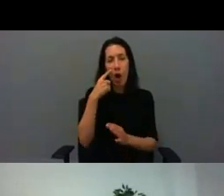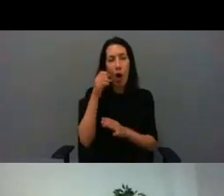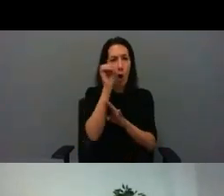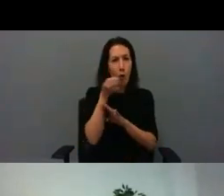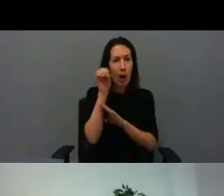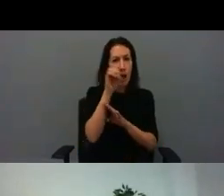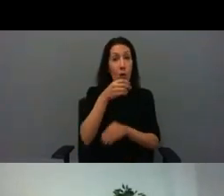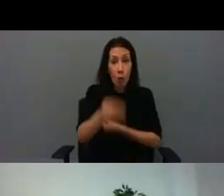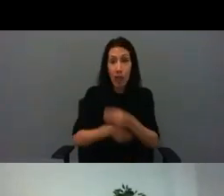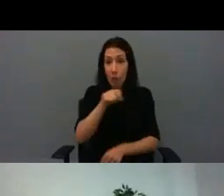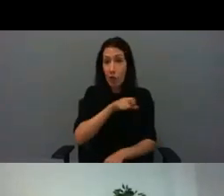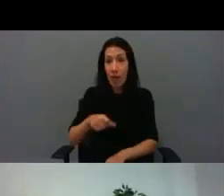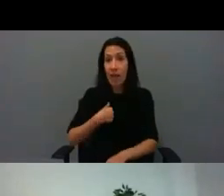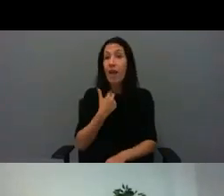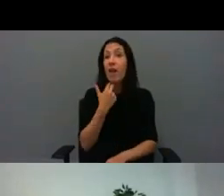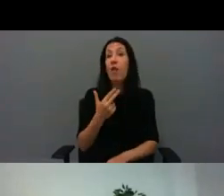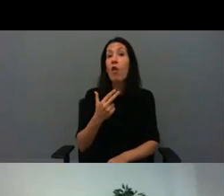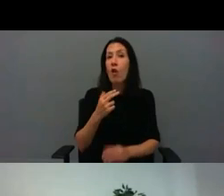oral.